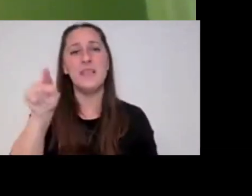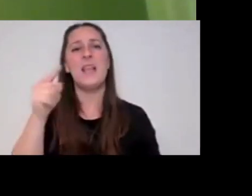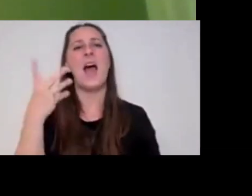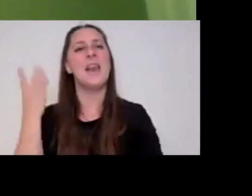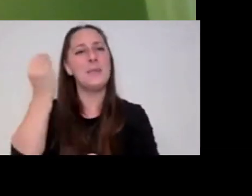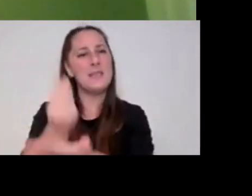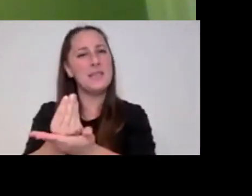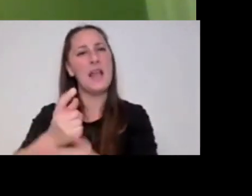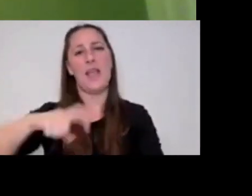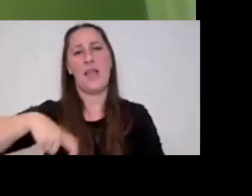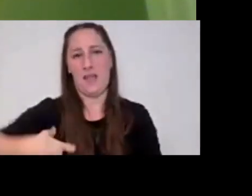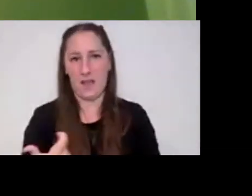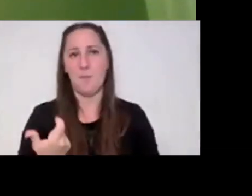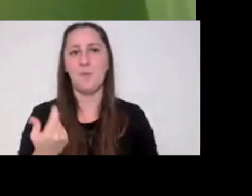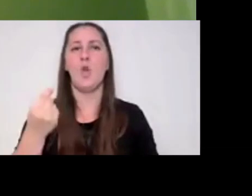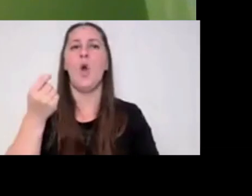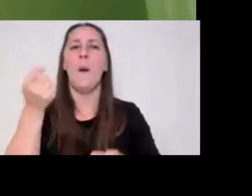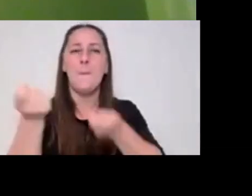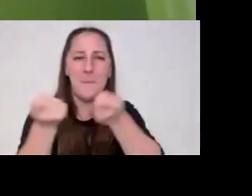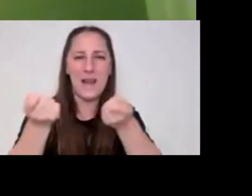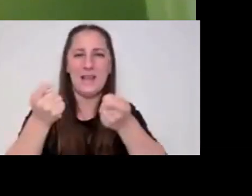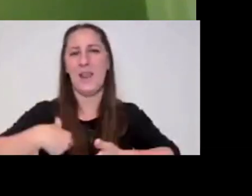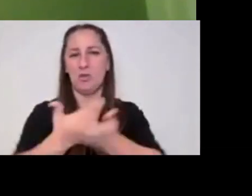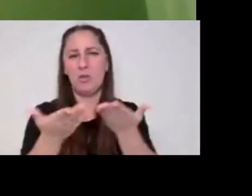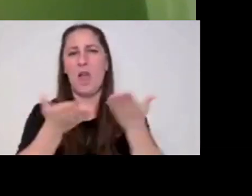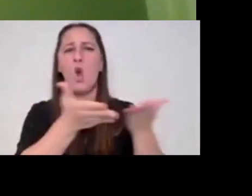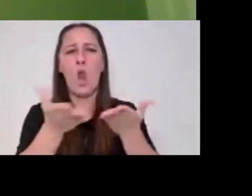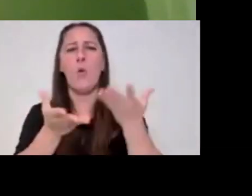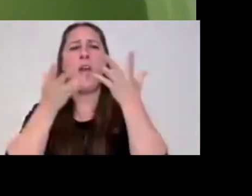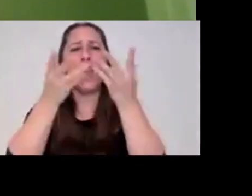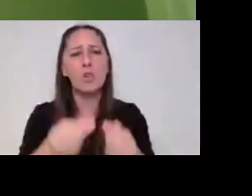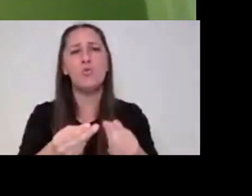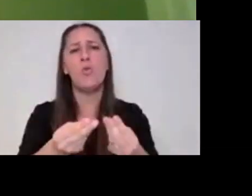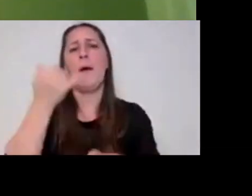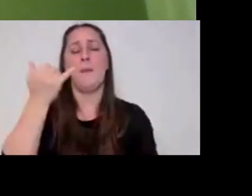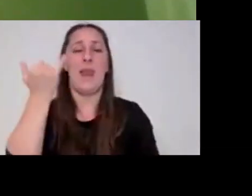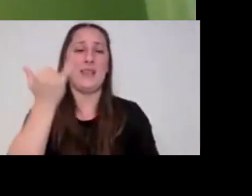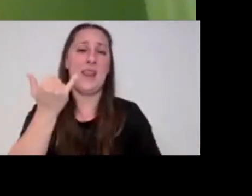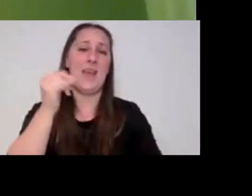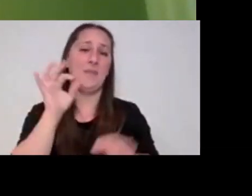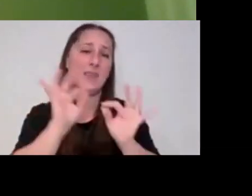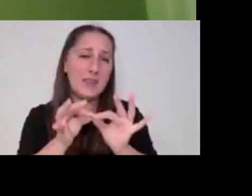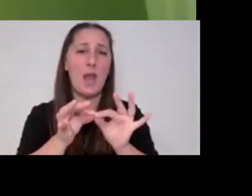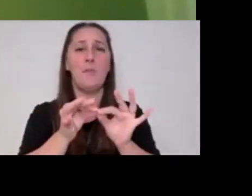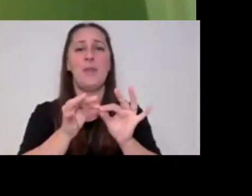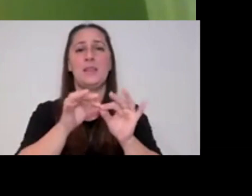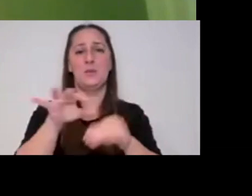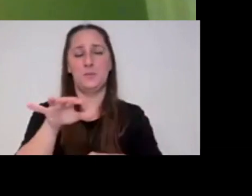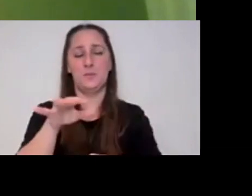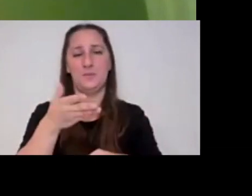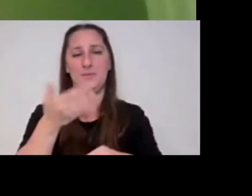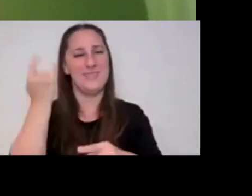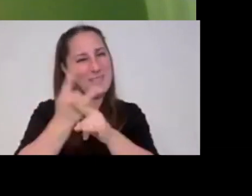representante de la FIP en la paritaria social, es quien colabora y ayuda también para que siempre tengamos acá a los intérpretes y está siempre